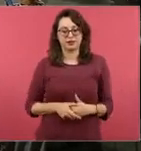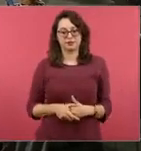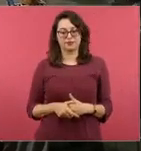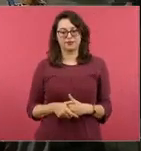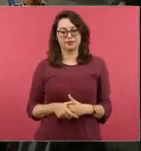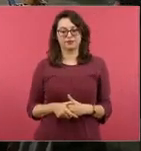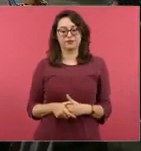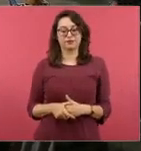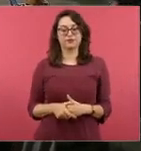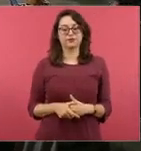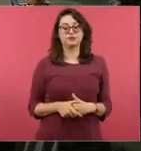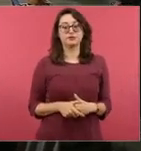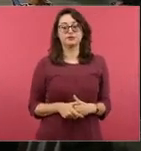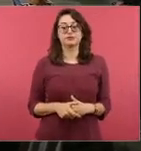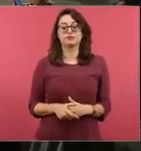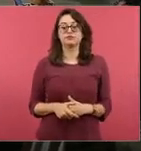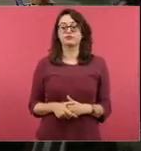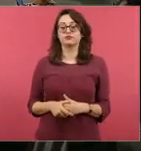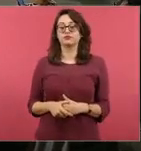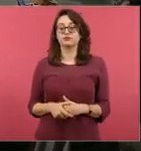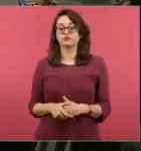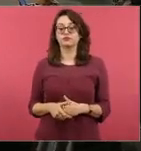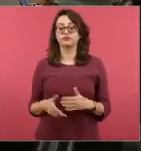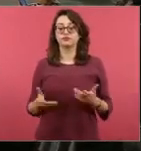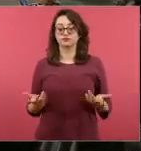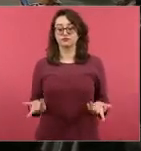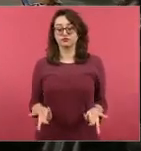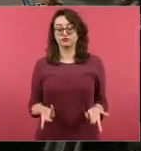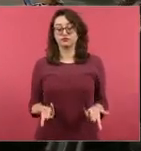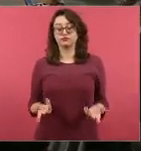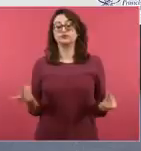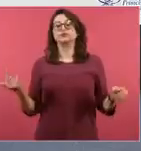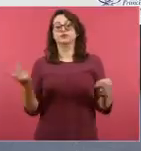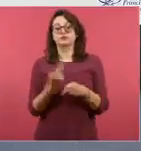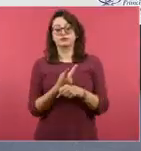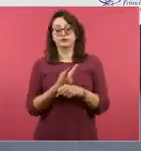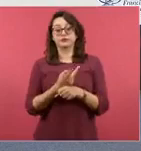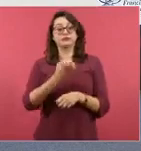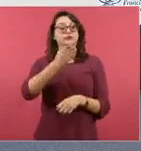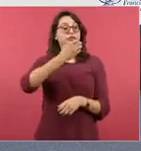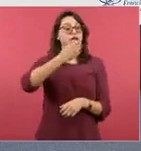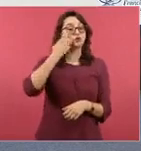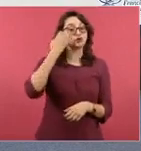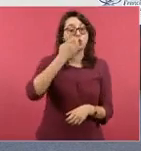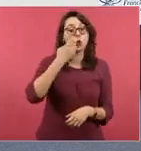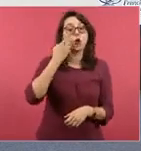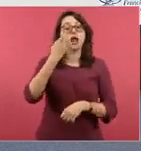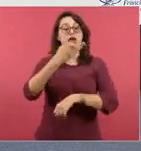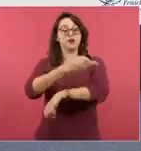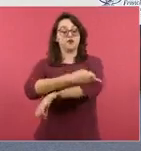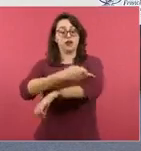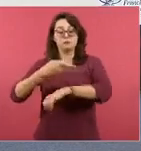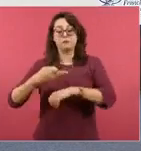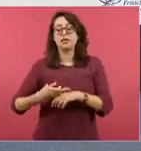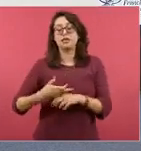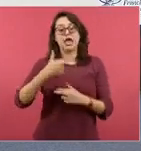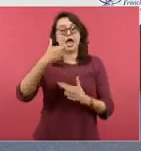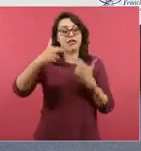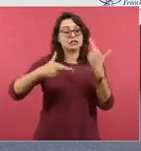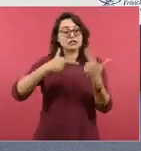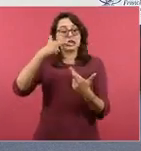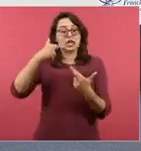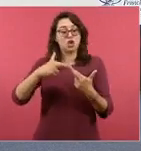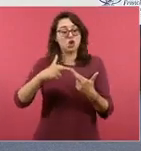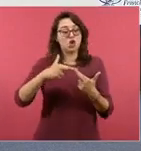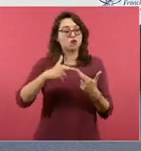escuela, de la familia, pues no todas las familias, ni en todas las regiones estamos hablando por igual. Eso es lo compleja